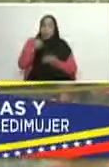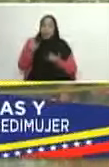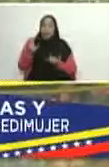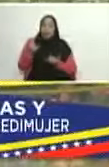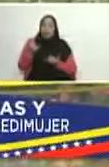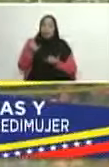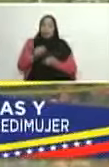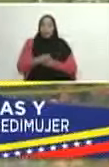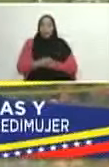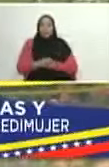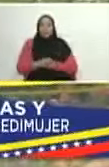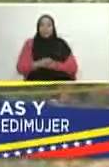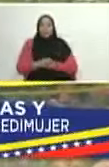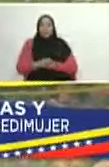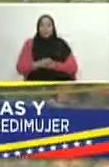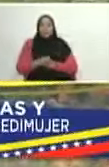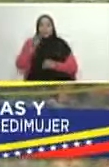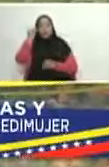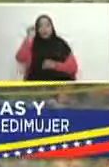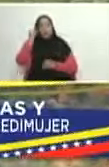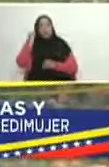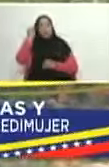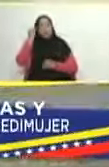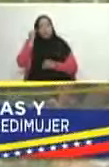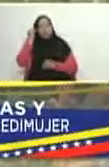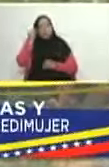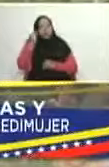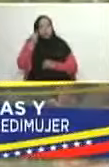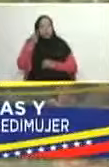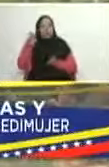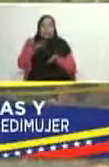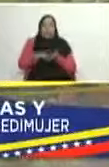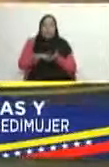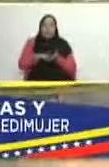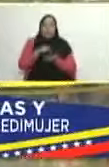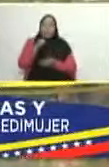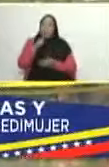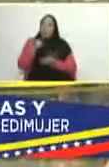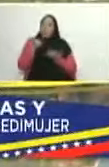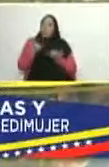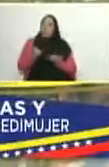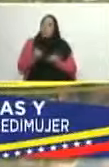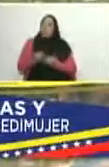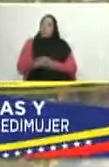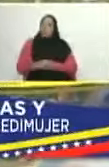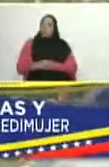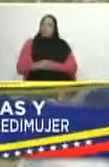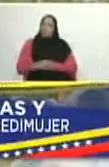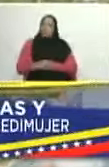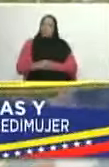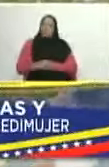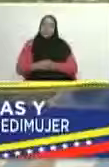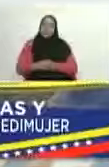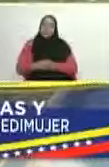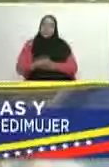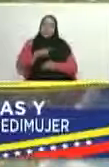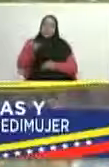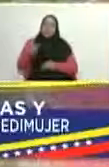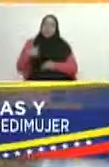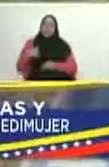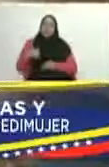Yo estaba diciendo algo que quiero reiterar. Levanten la mano a las mujeres que son madres.